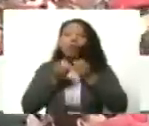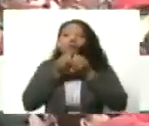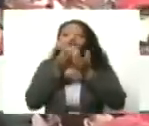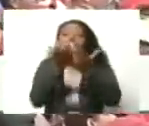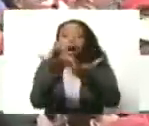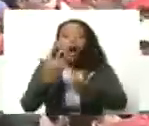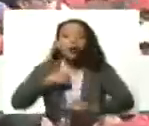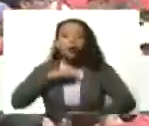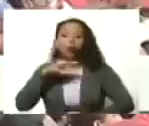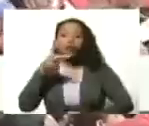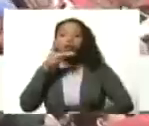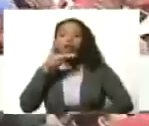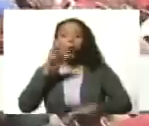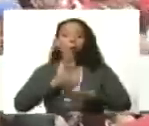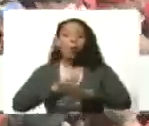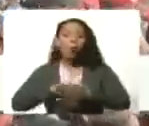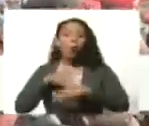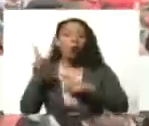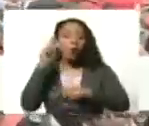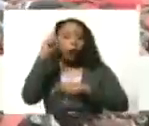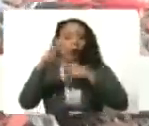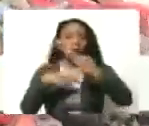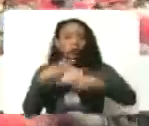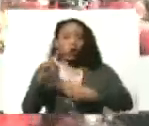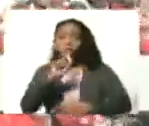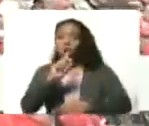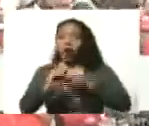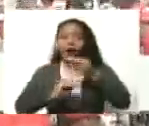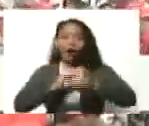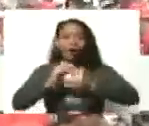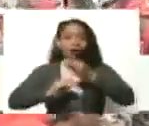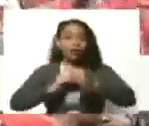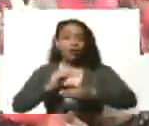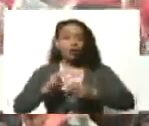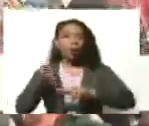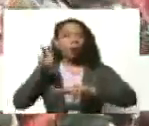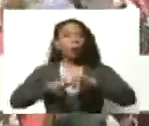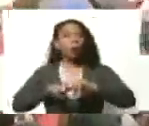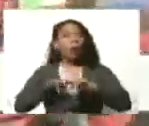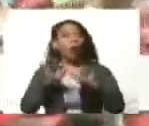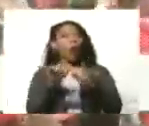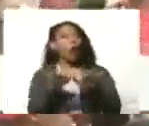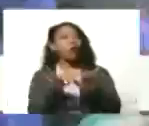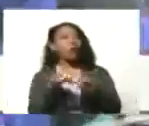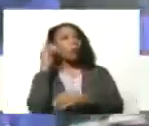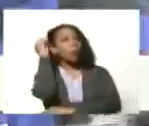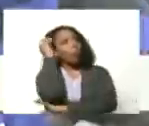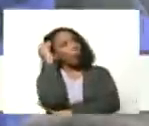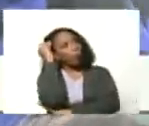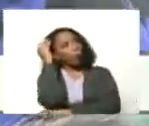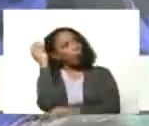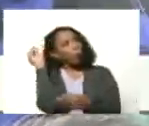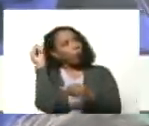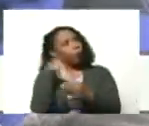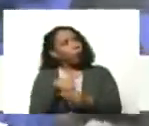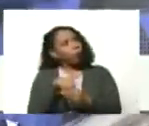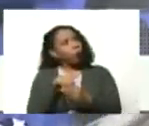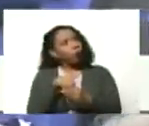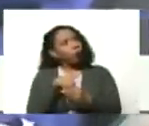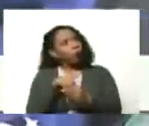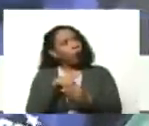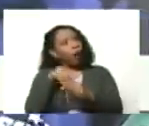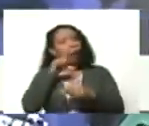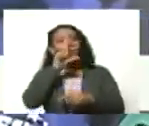nuestros nietos. Porque una revolución no se hace sentado en una oficina pensando en